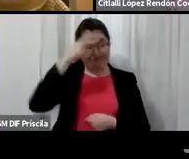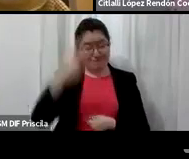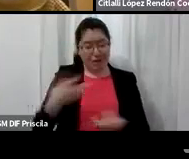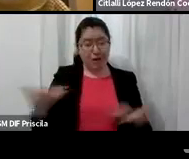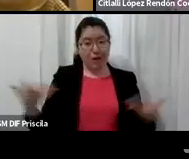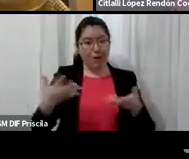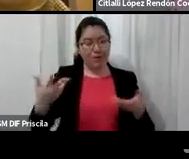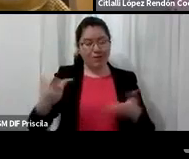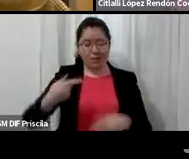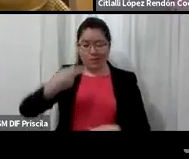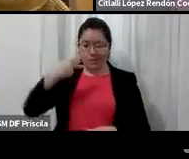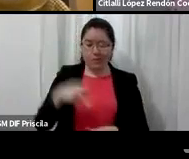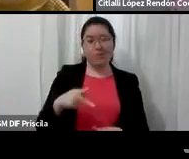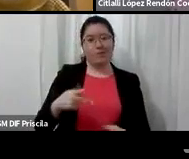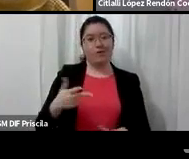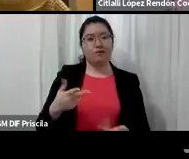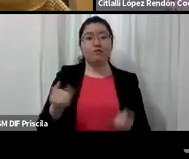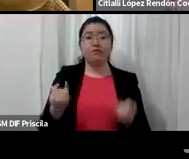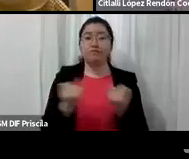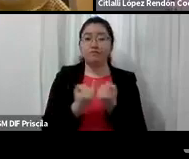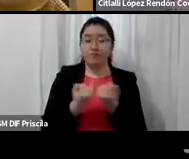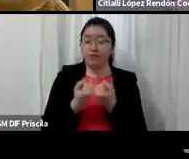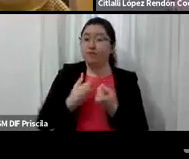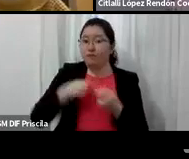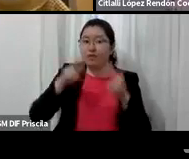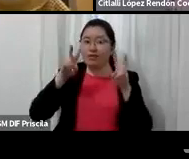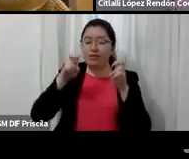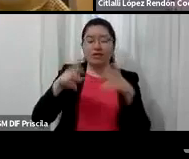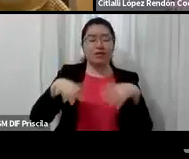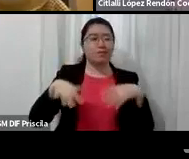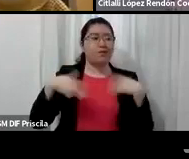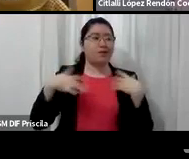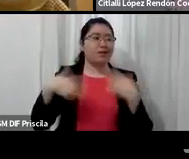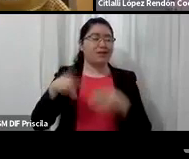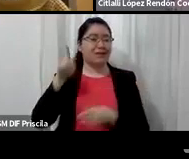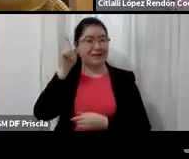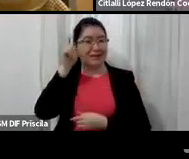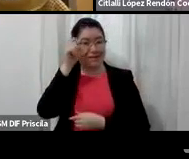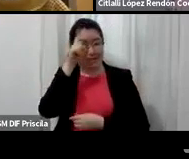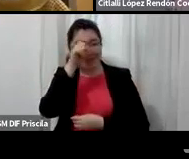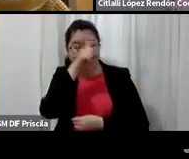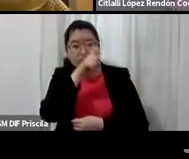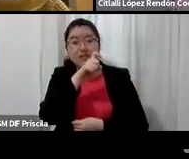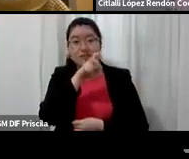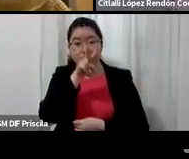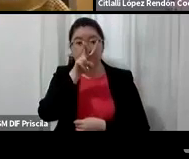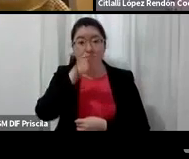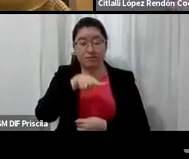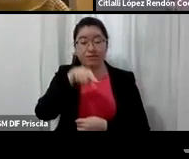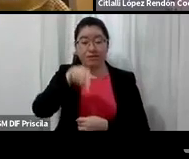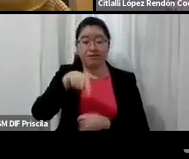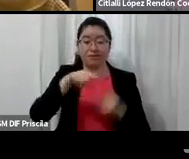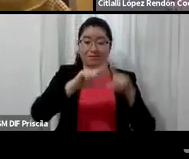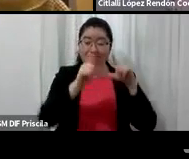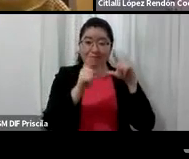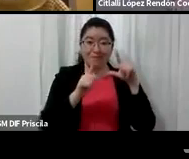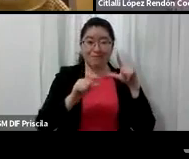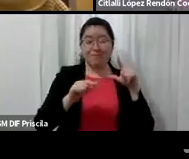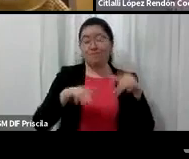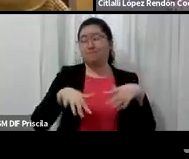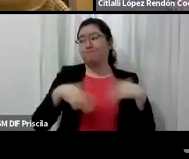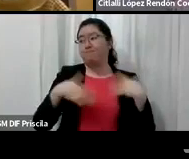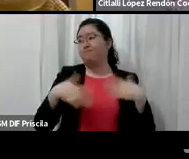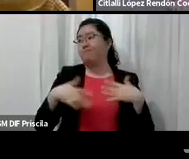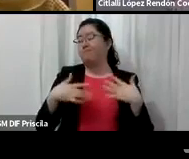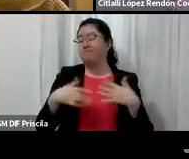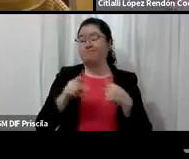en una situación tan delicada, tan pues dolida, ¿no? En un país tan dolido como el nuestro, ¿no? Muchas gracias